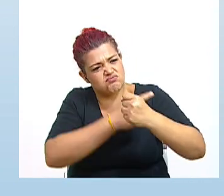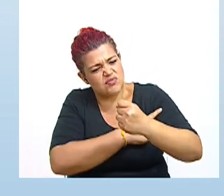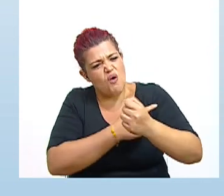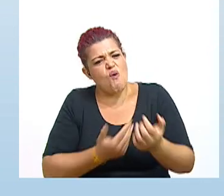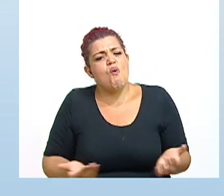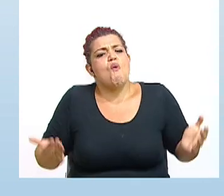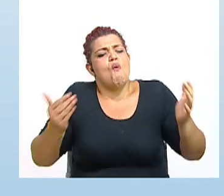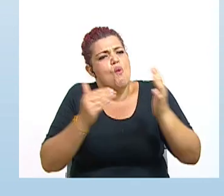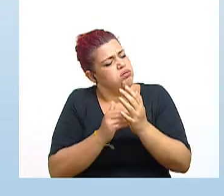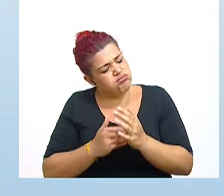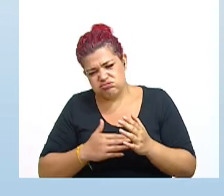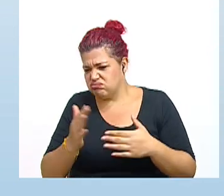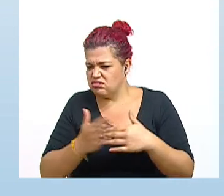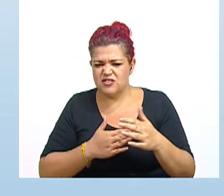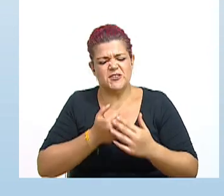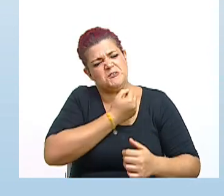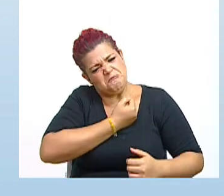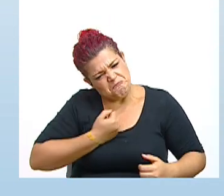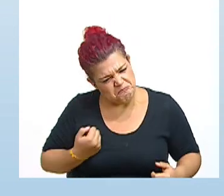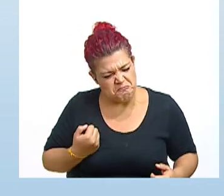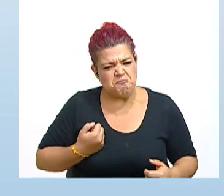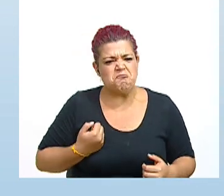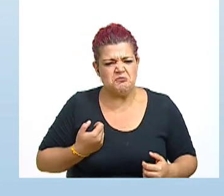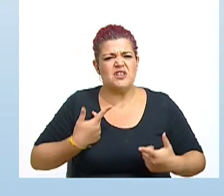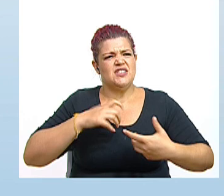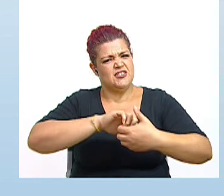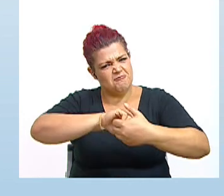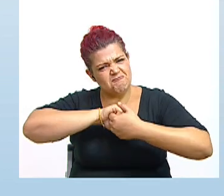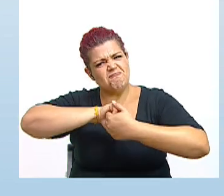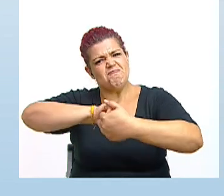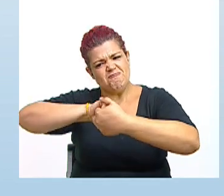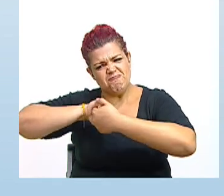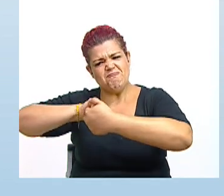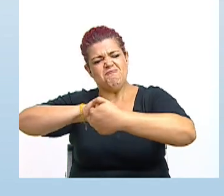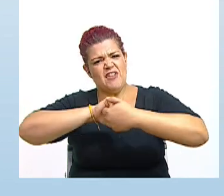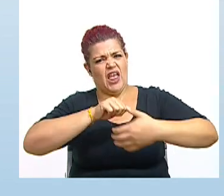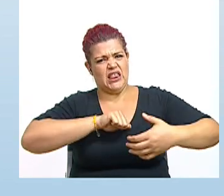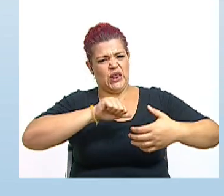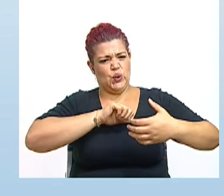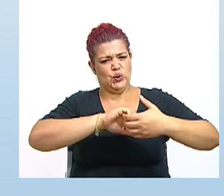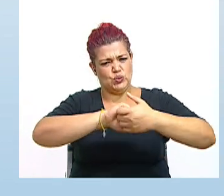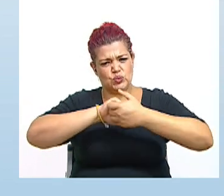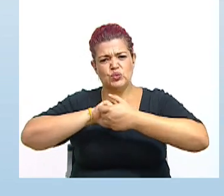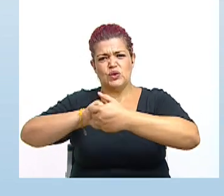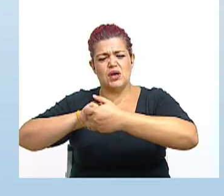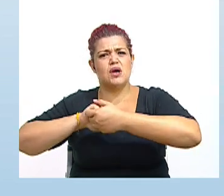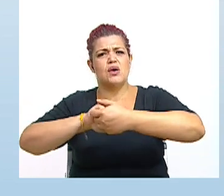estas comunidades y la actitud solidaria de los costarricenses cuando un